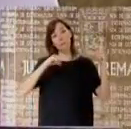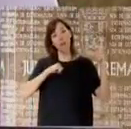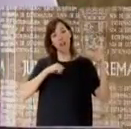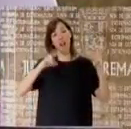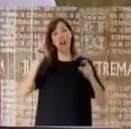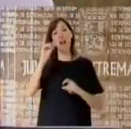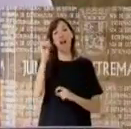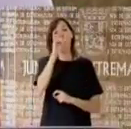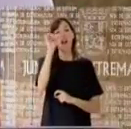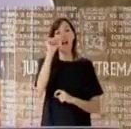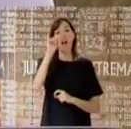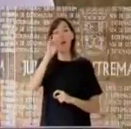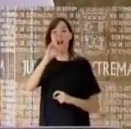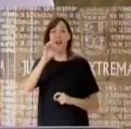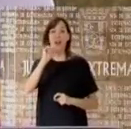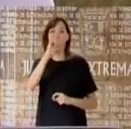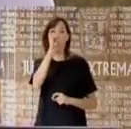sí, estamos hablando.